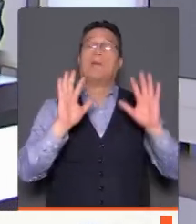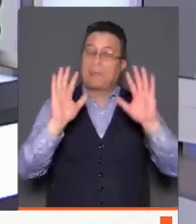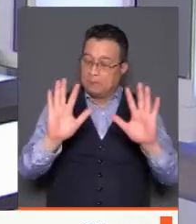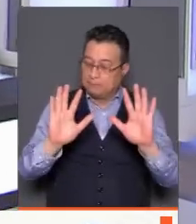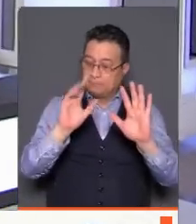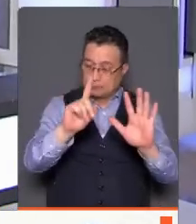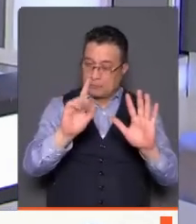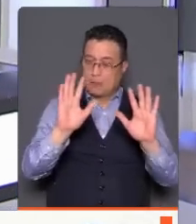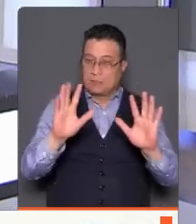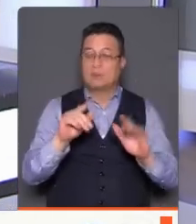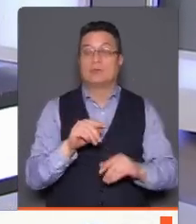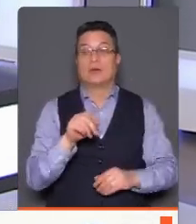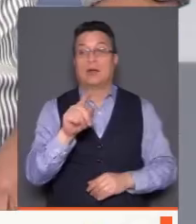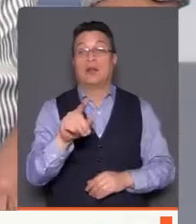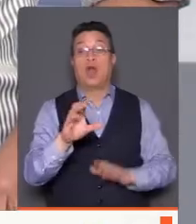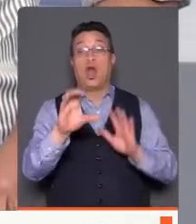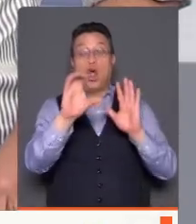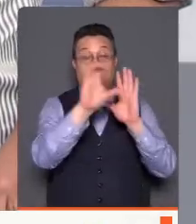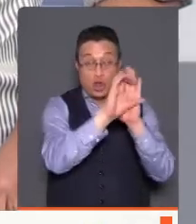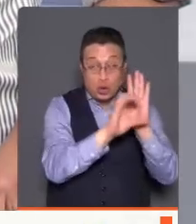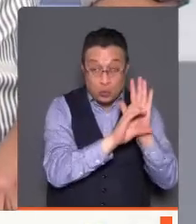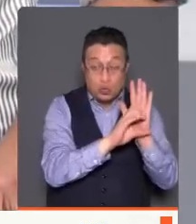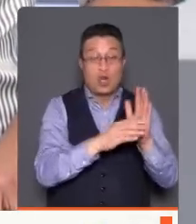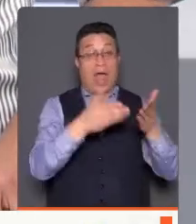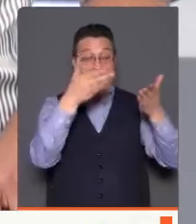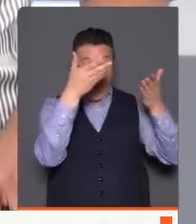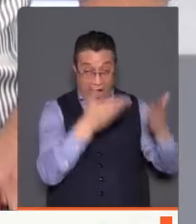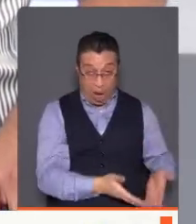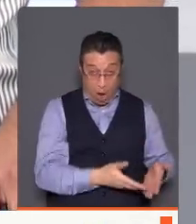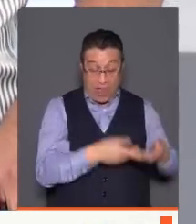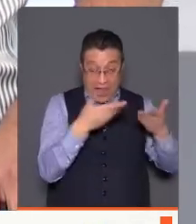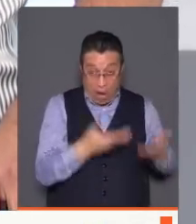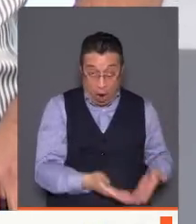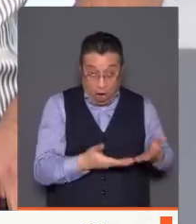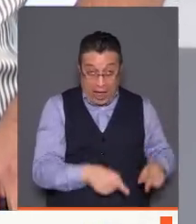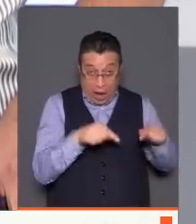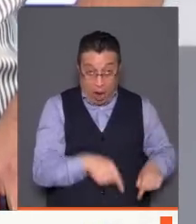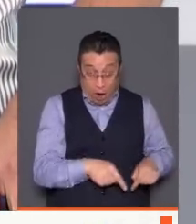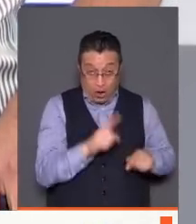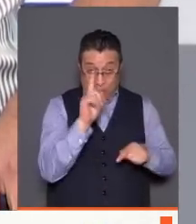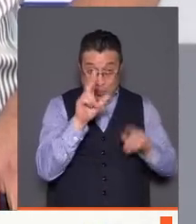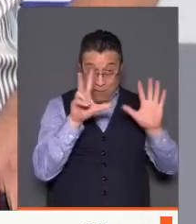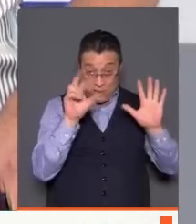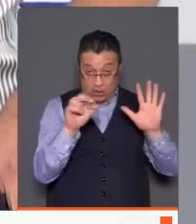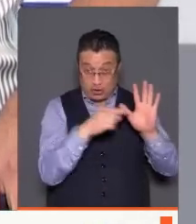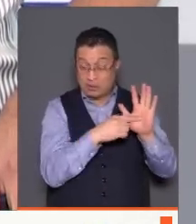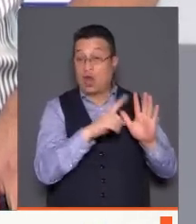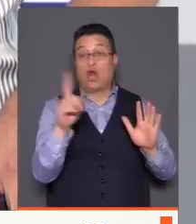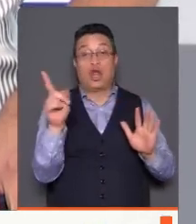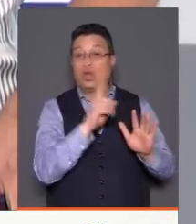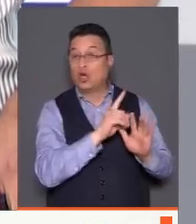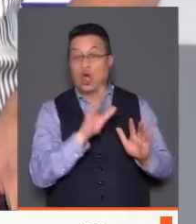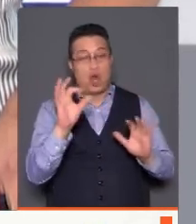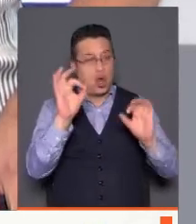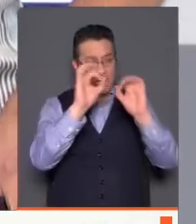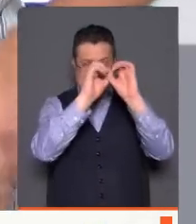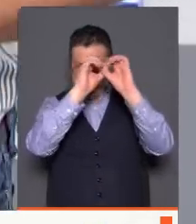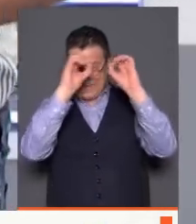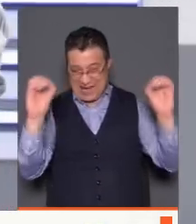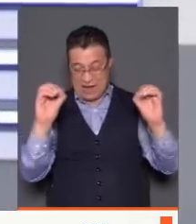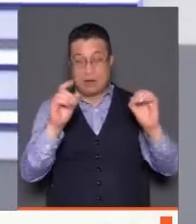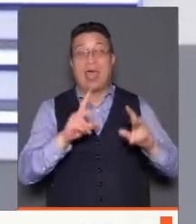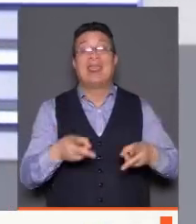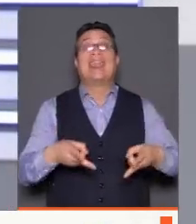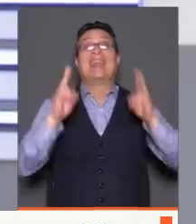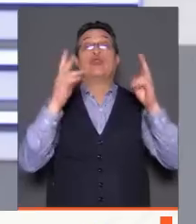Primero, la Constitución actual, la que rige hoy, no considera en ninguna parte el derecho a la seguridad. Pero la